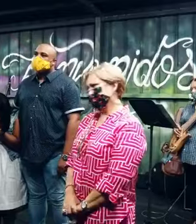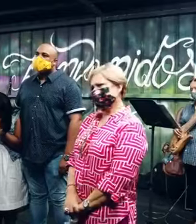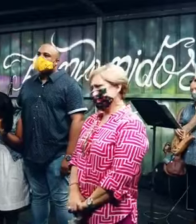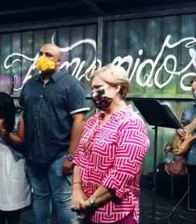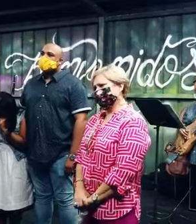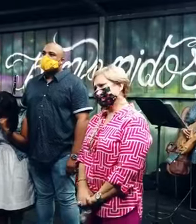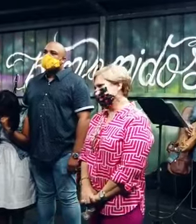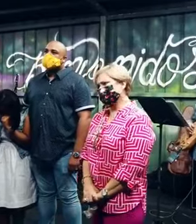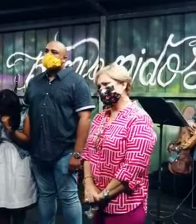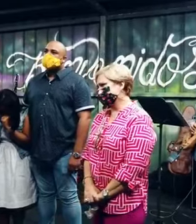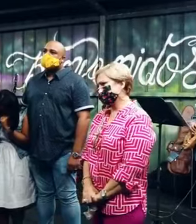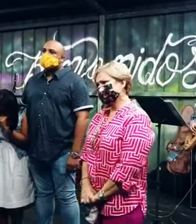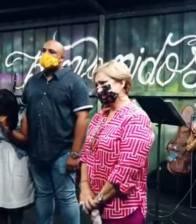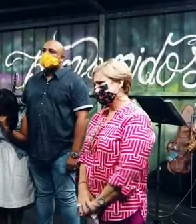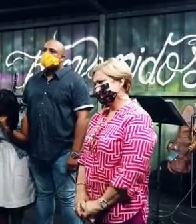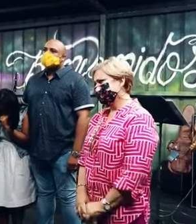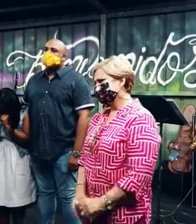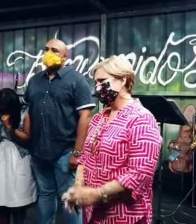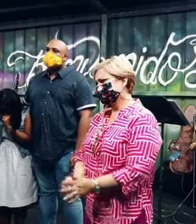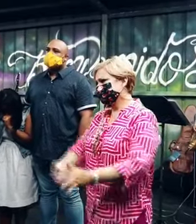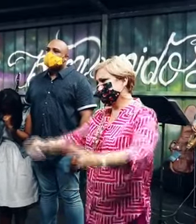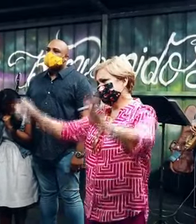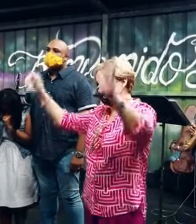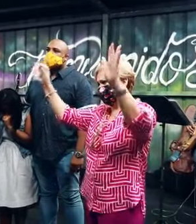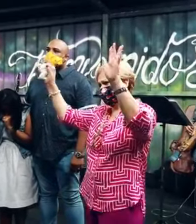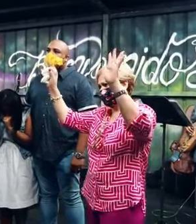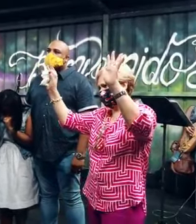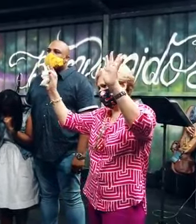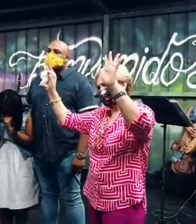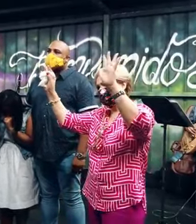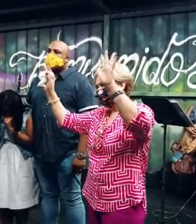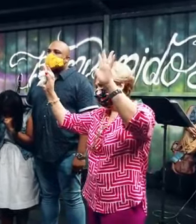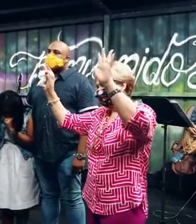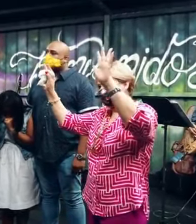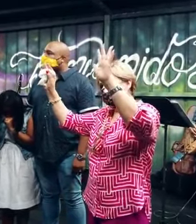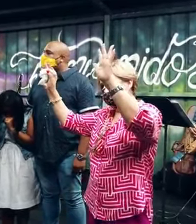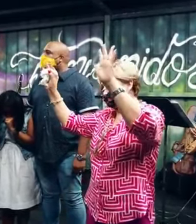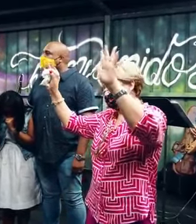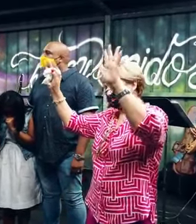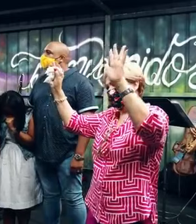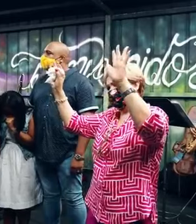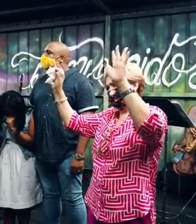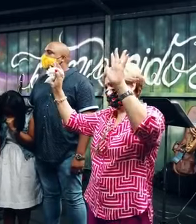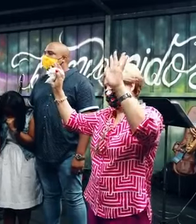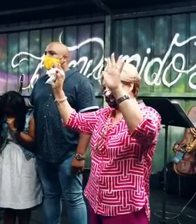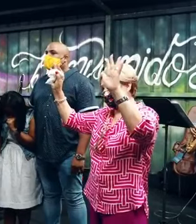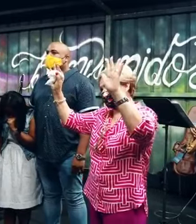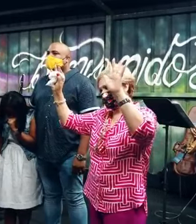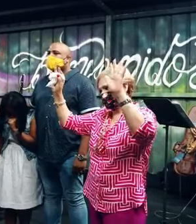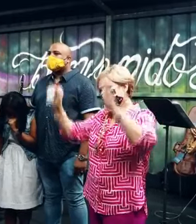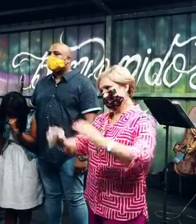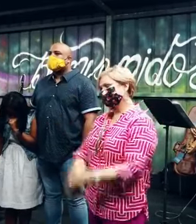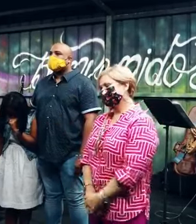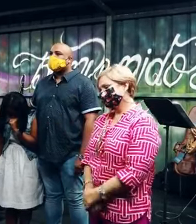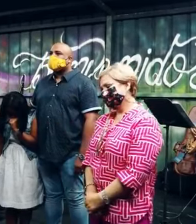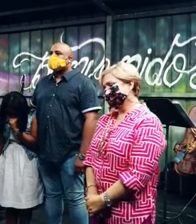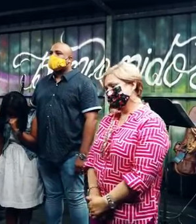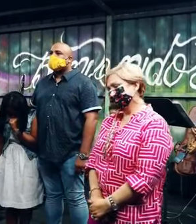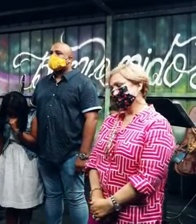hago compromiso. Pero cuando escojo hago un pacto con la gente. Y cuando llamo le pregunto si quieres o no. Pero cuando escojo tienes que